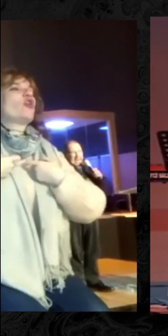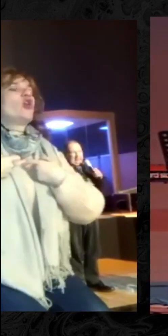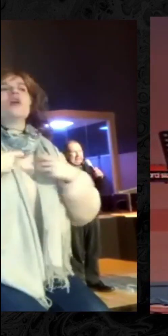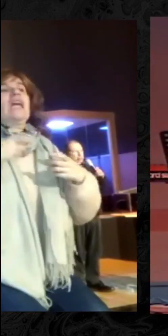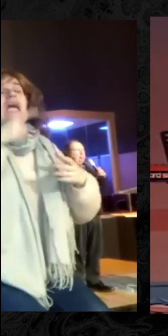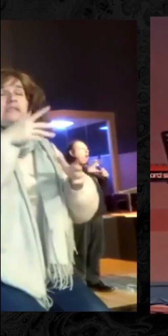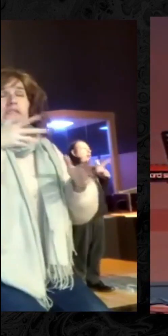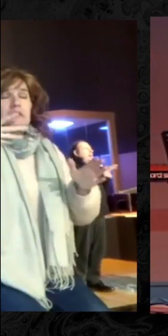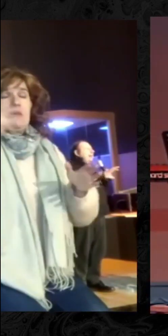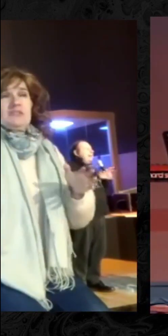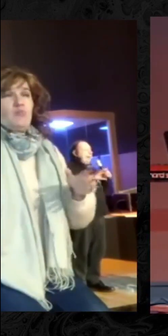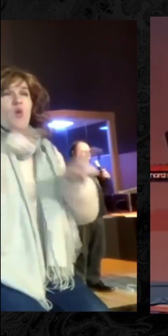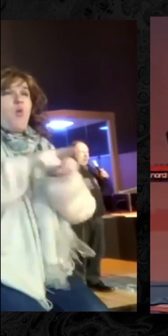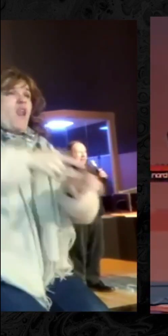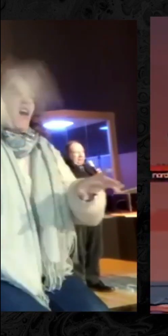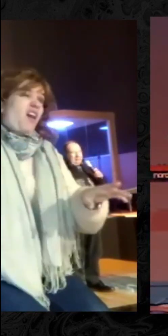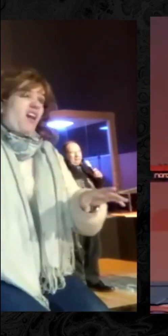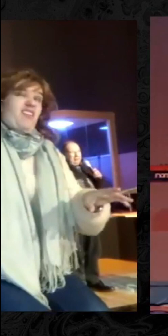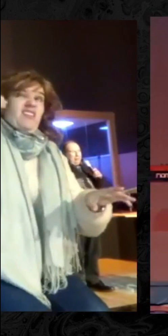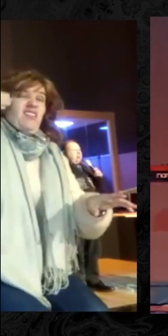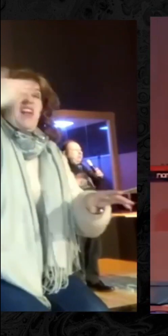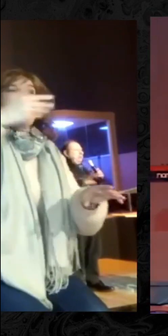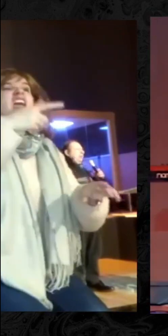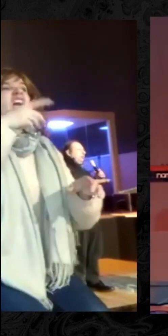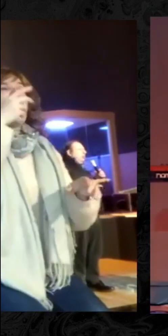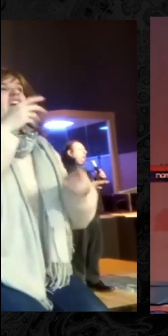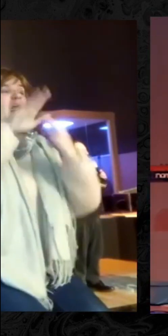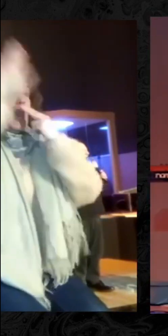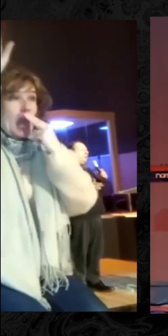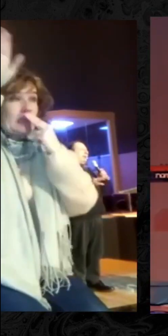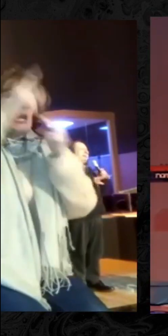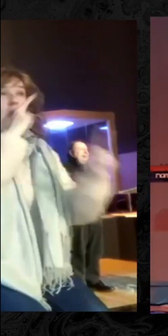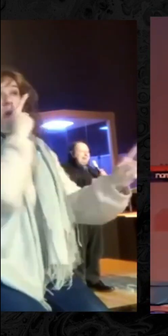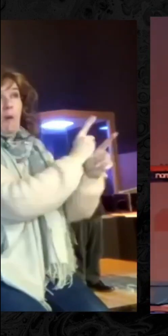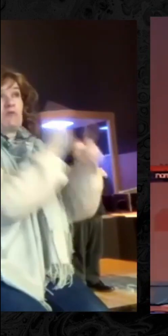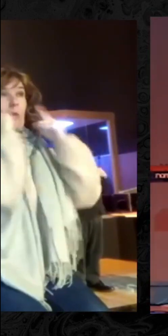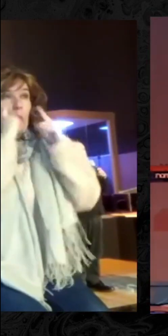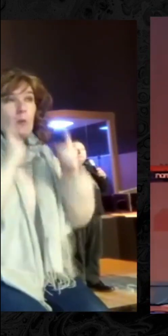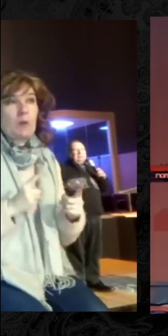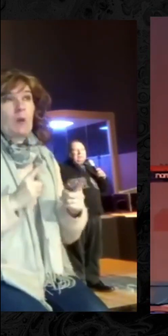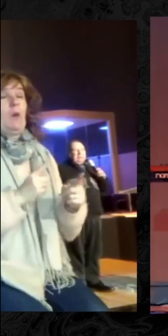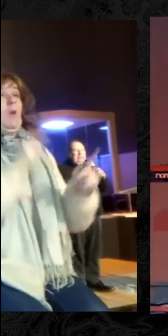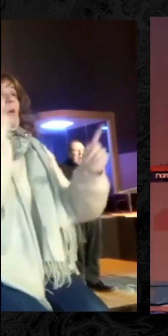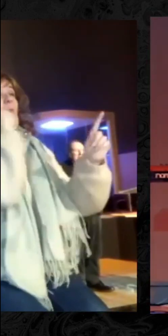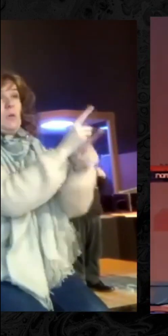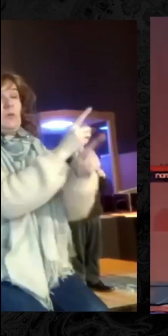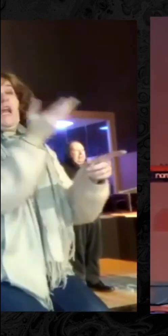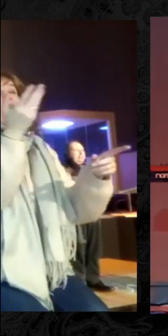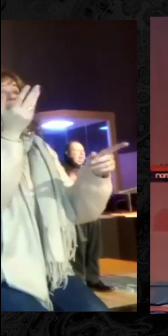si sucedió en aquella época los cristianos fueron masacrados verdad